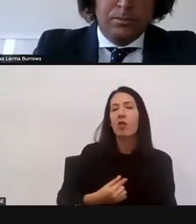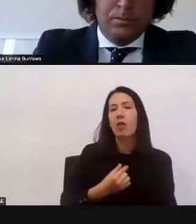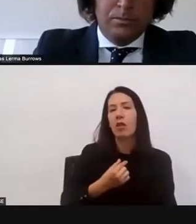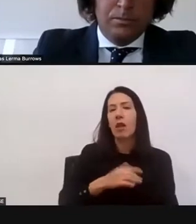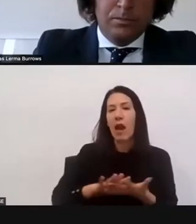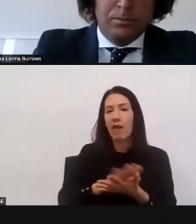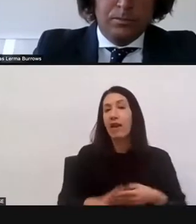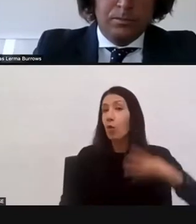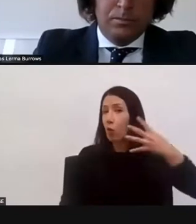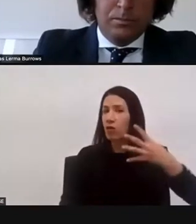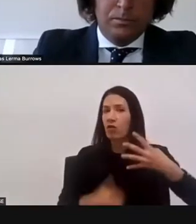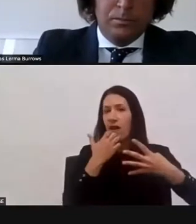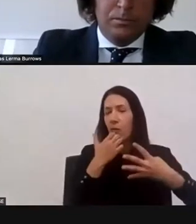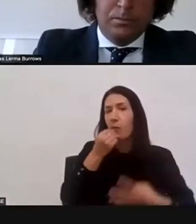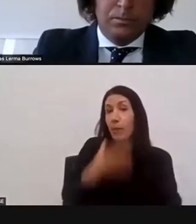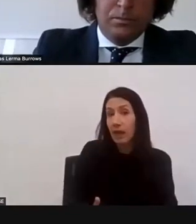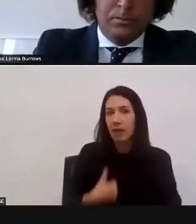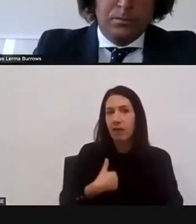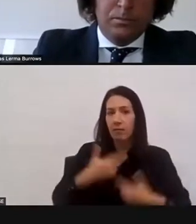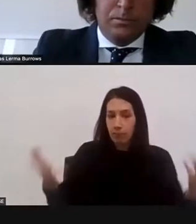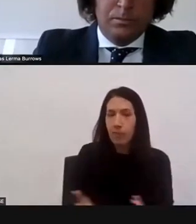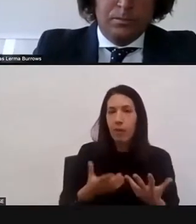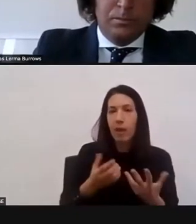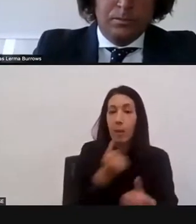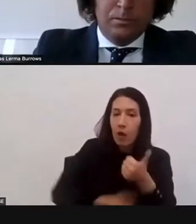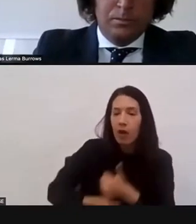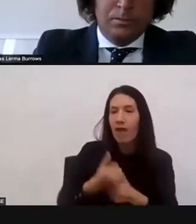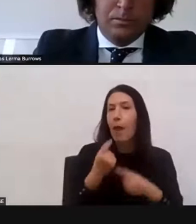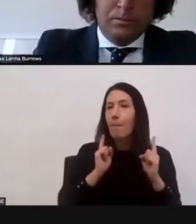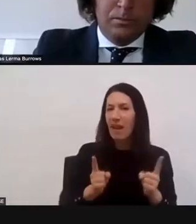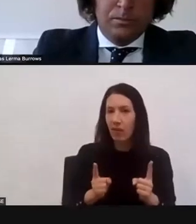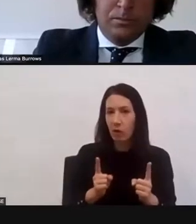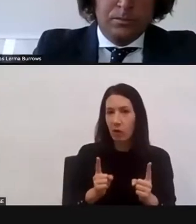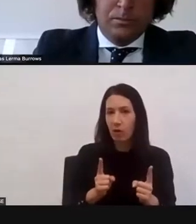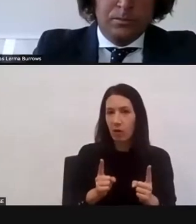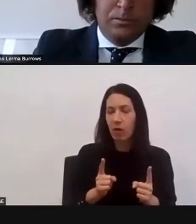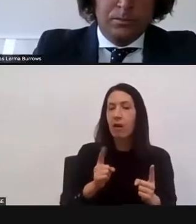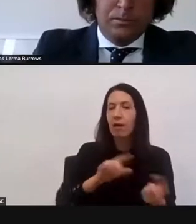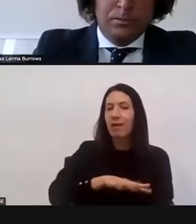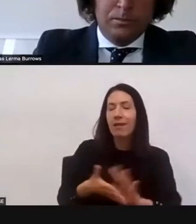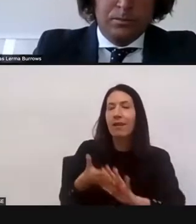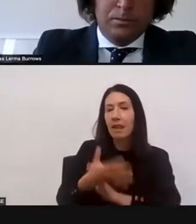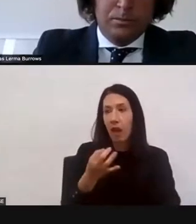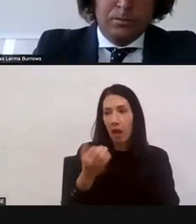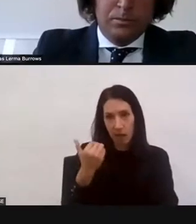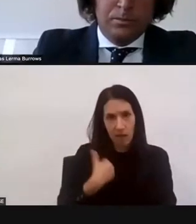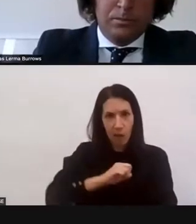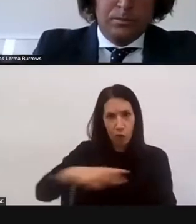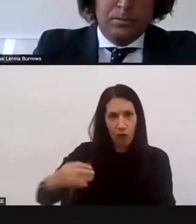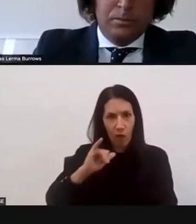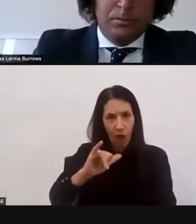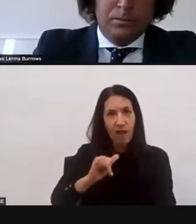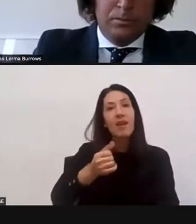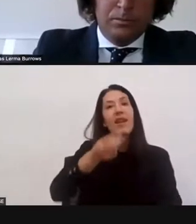buenos ejemplos de que este impulso en priorizar la prevención de los delitos de odio se ha traducido ya en normativa